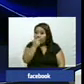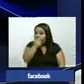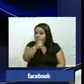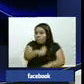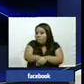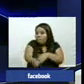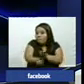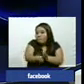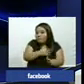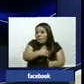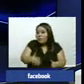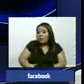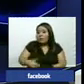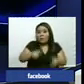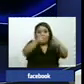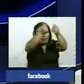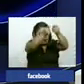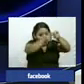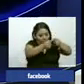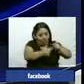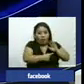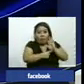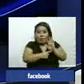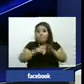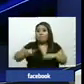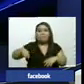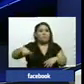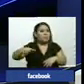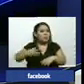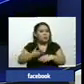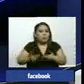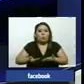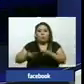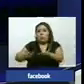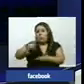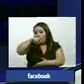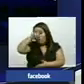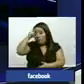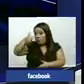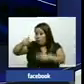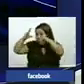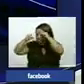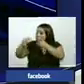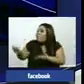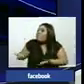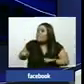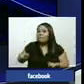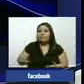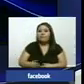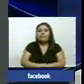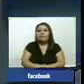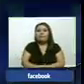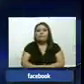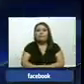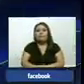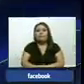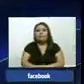Legislativa, Norman Quijano, quien mañana, por cierto, va a entregar el cargo. Ernesto, buenas noches, cuéntanos.